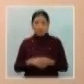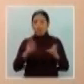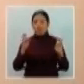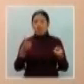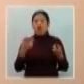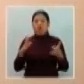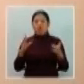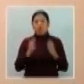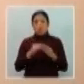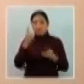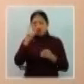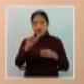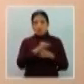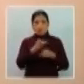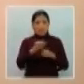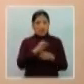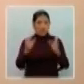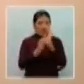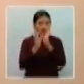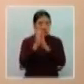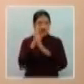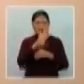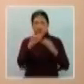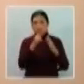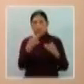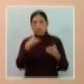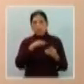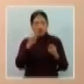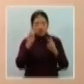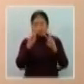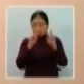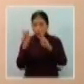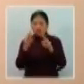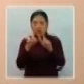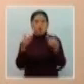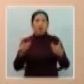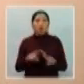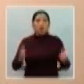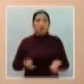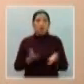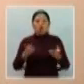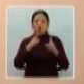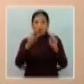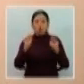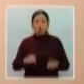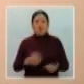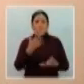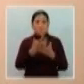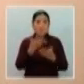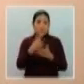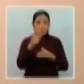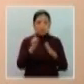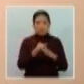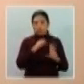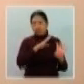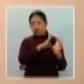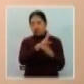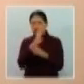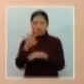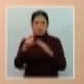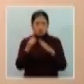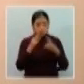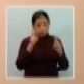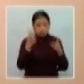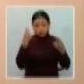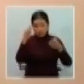para el censo experimental nosotros hemos elegido un lugar donde podamos justamente probar todos nuestros instrumentos, y este